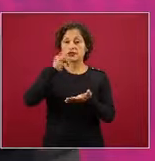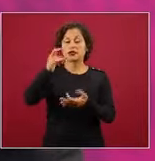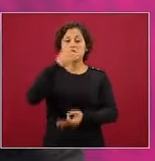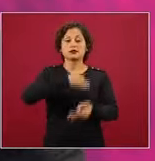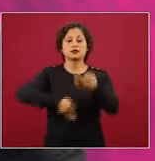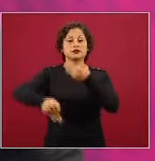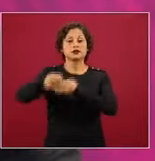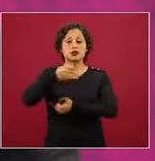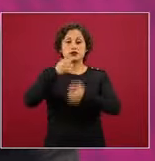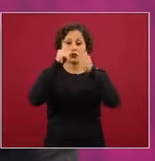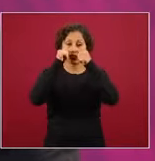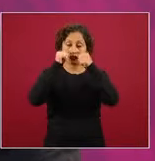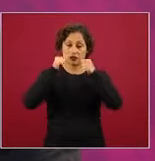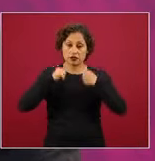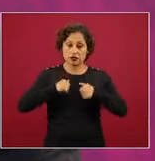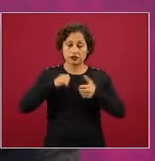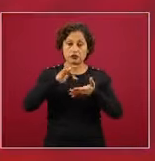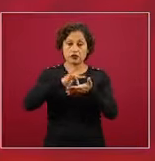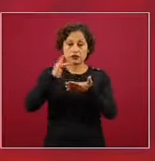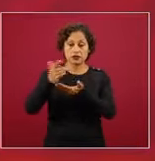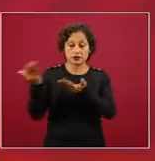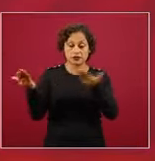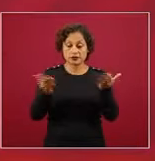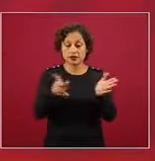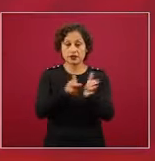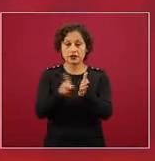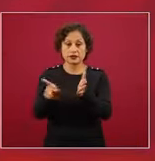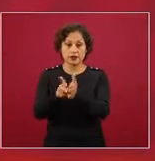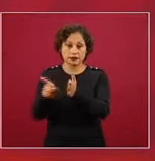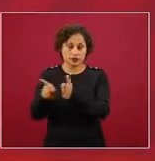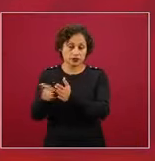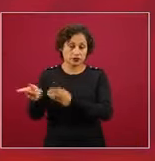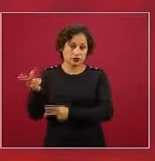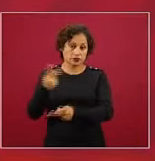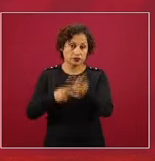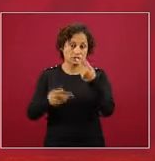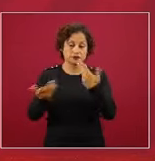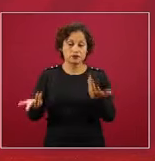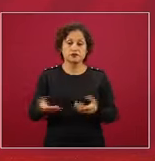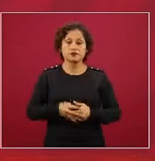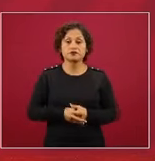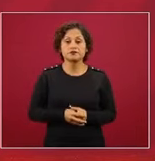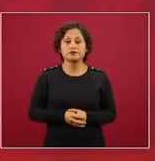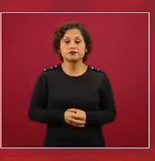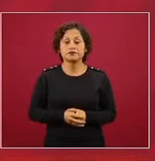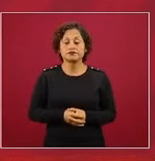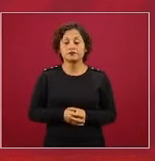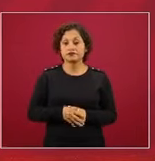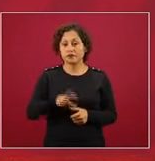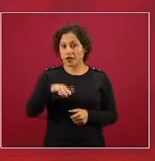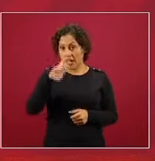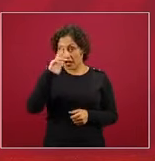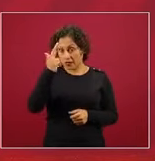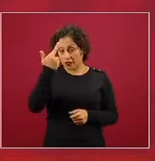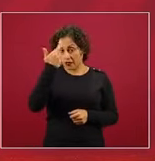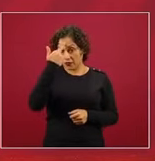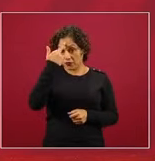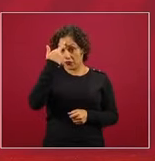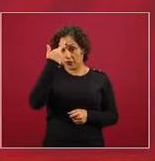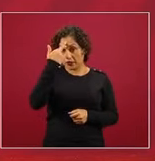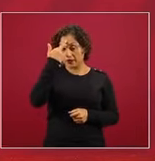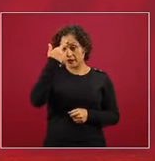asistencia y agradecemos también a la población por habernos prestado atención. Recordemos siempre que la epidemia